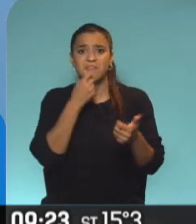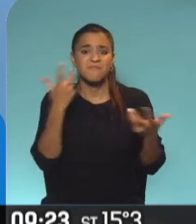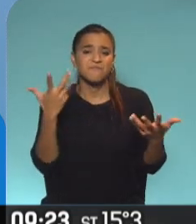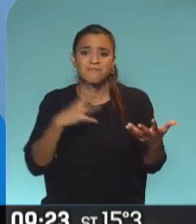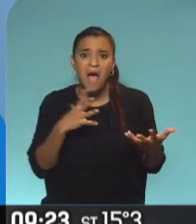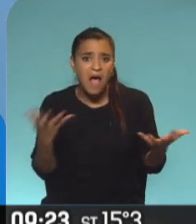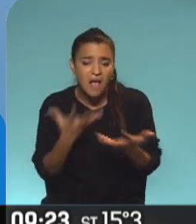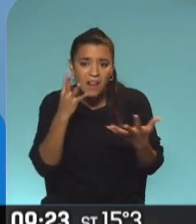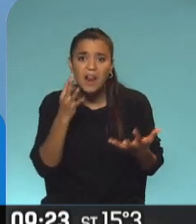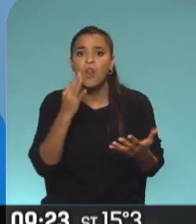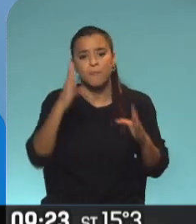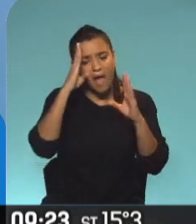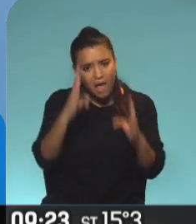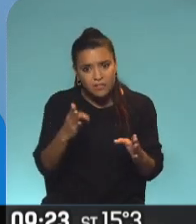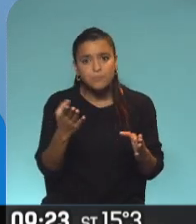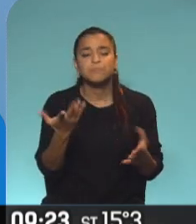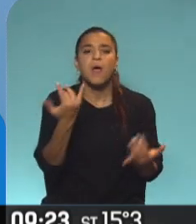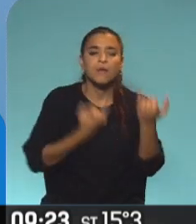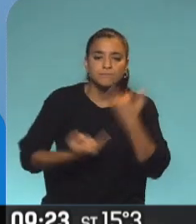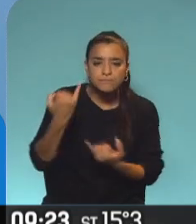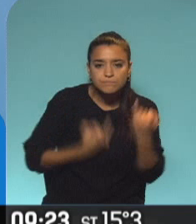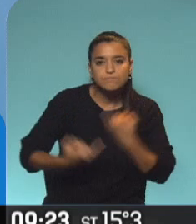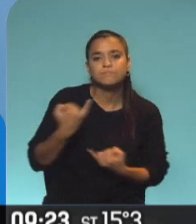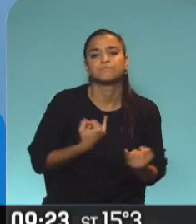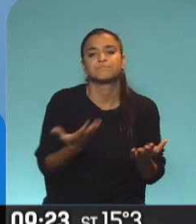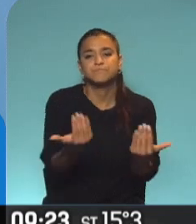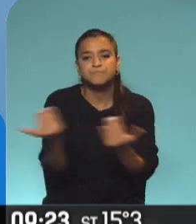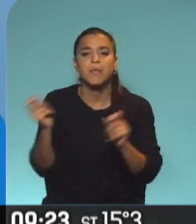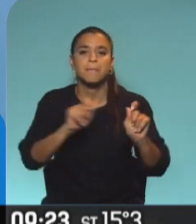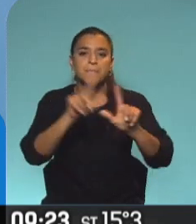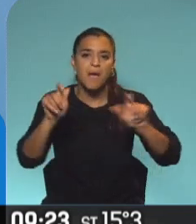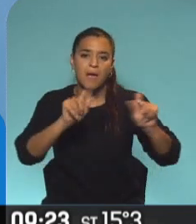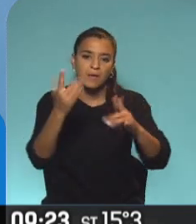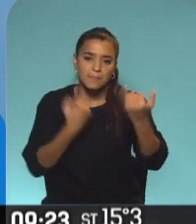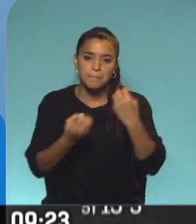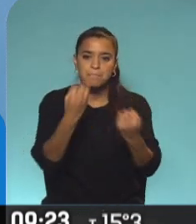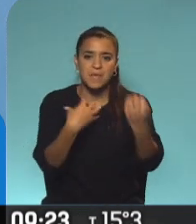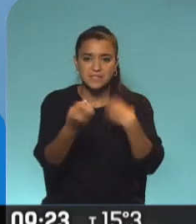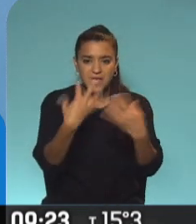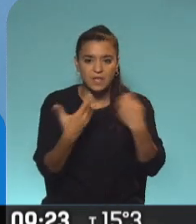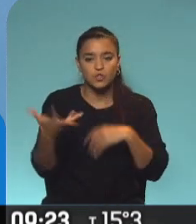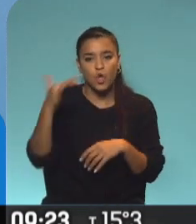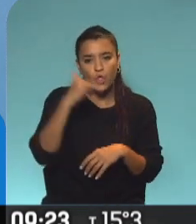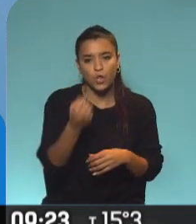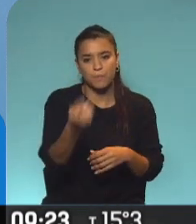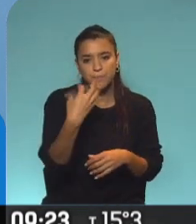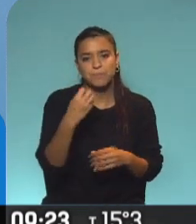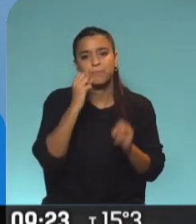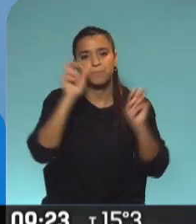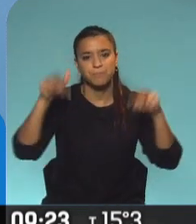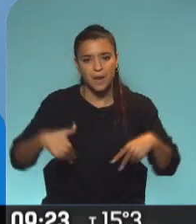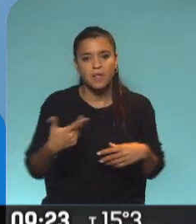para escucharlos, para recibir las producciones, las imágenes y los mensajes que mandan todos los días a los programas